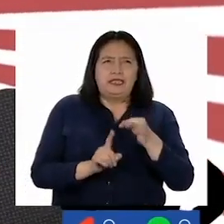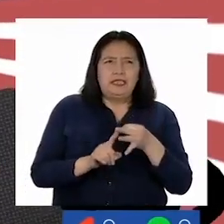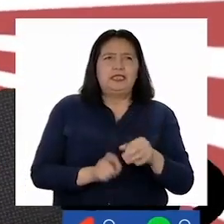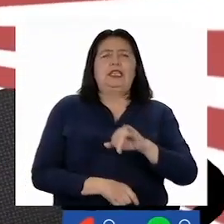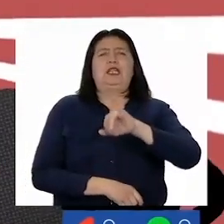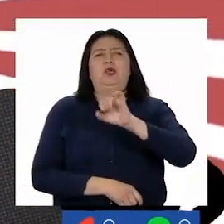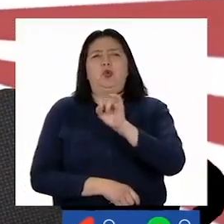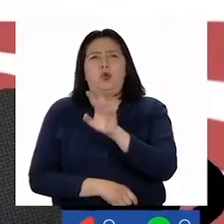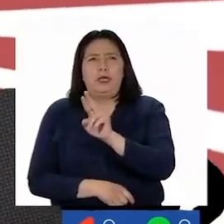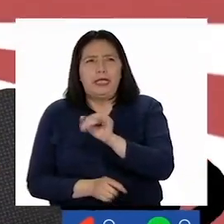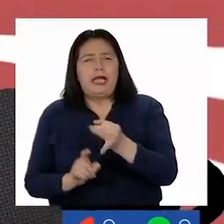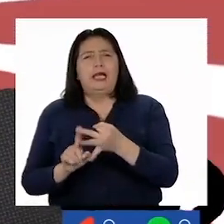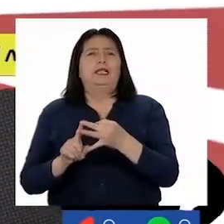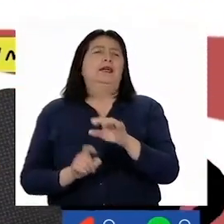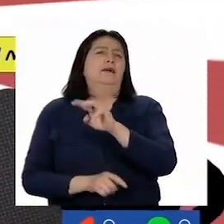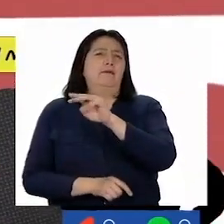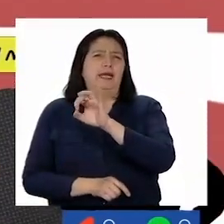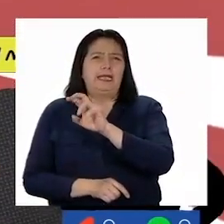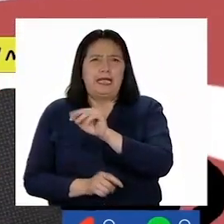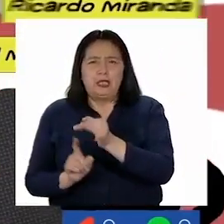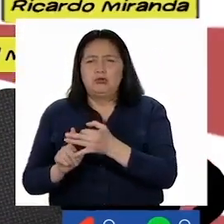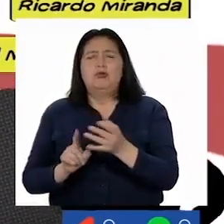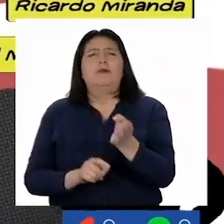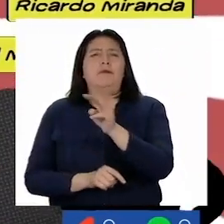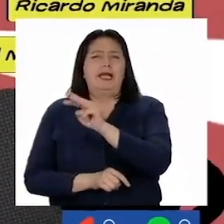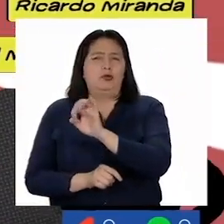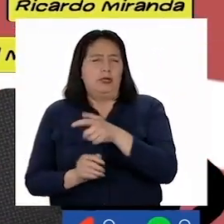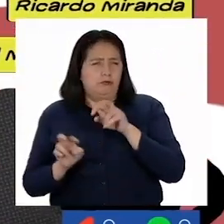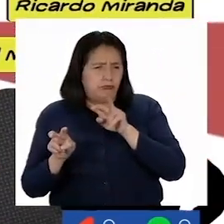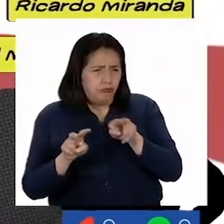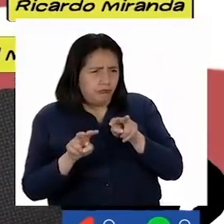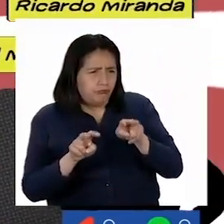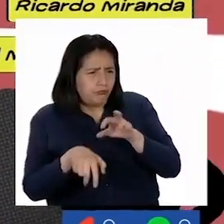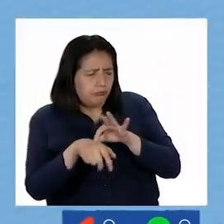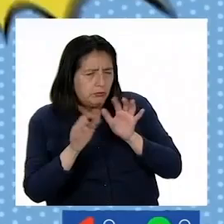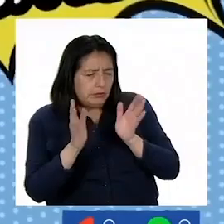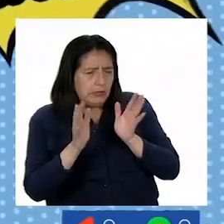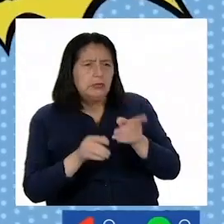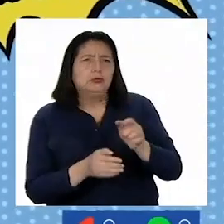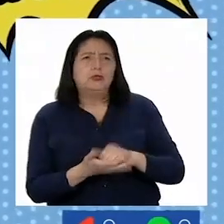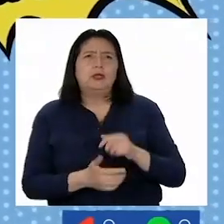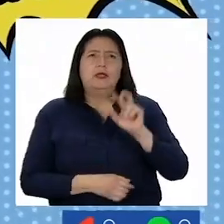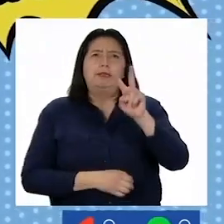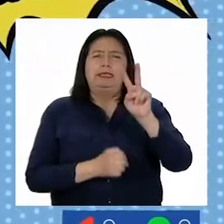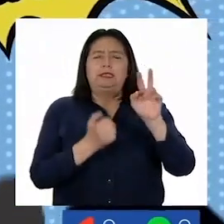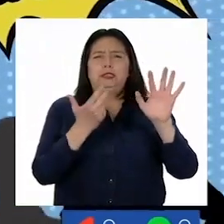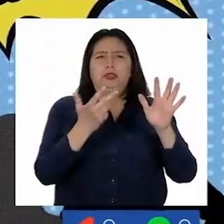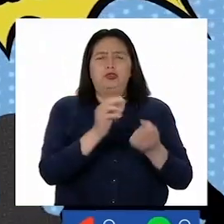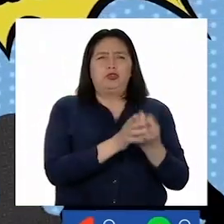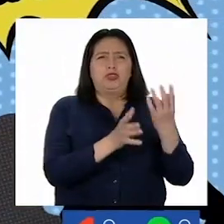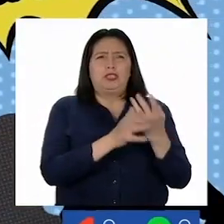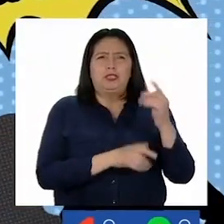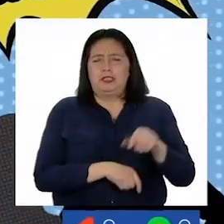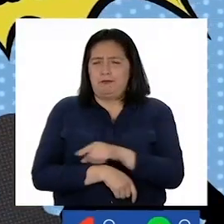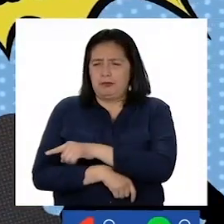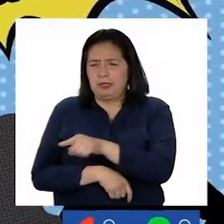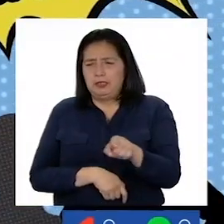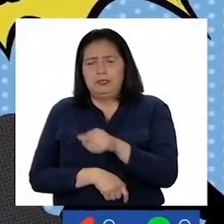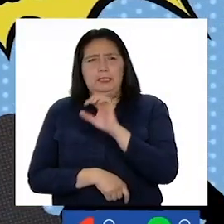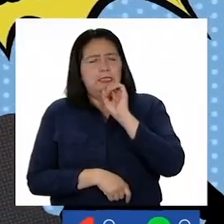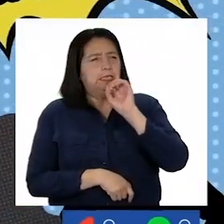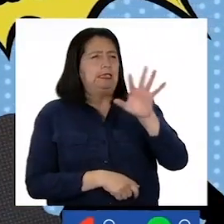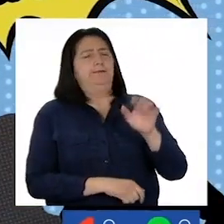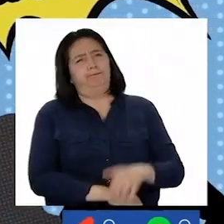Julián Arce, Mariana Sedán, Manuel Montero y Ricardo Miranda. El 28 de septiembre, sus compañeros se